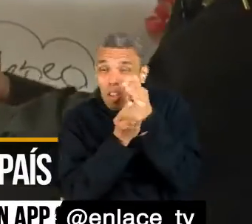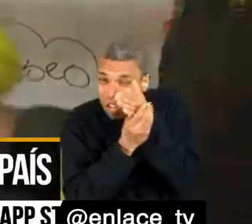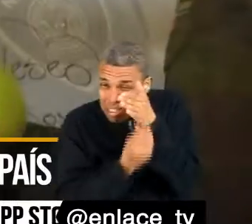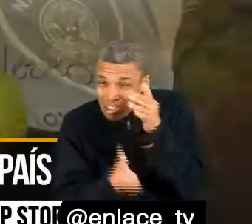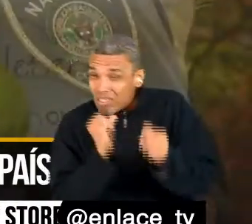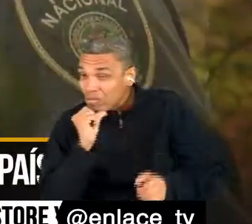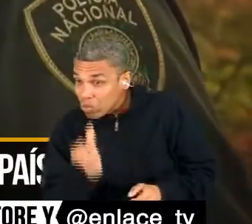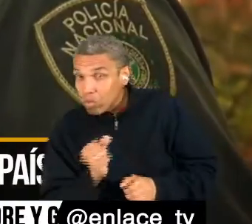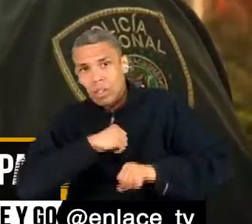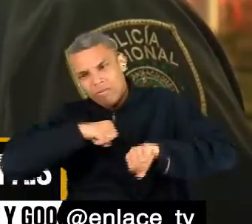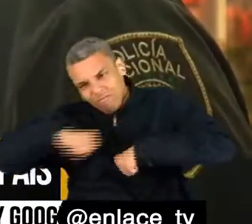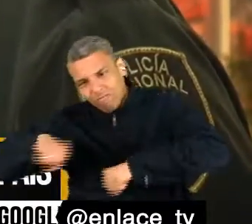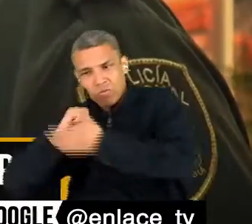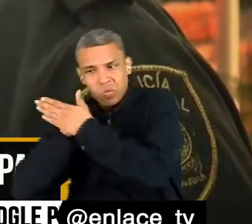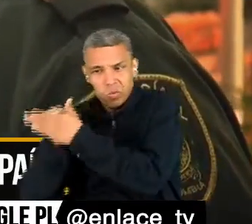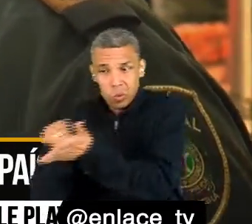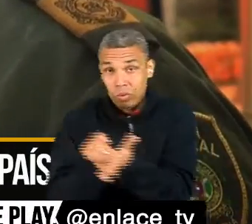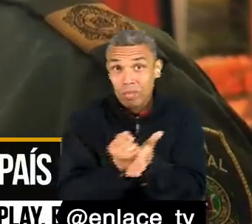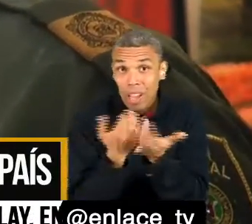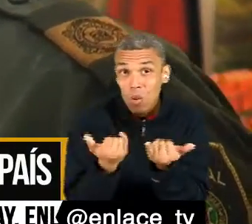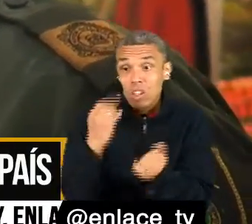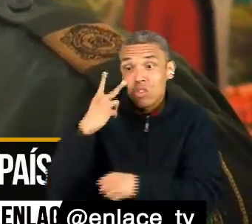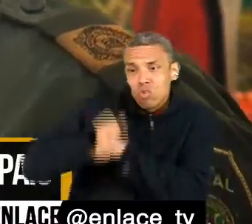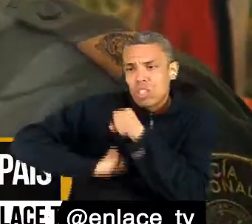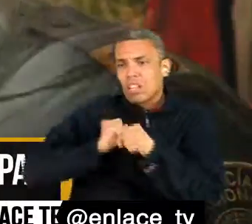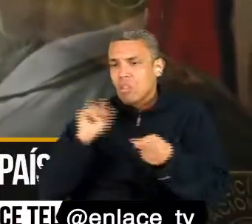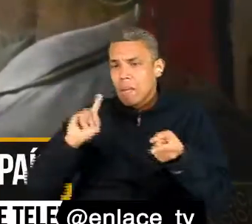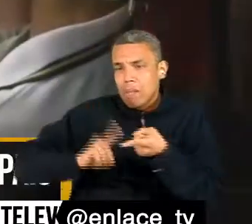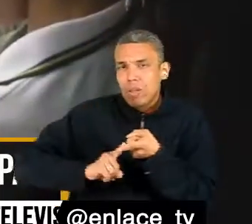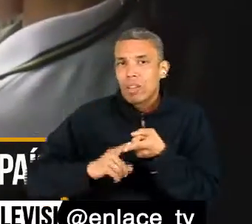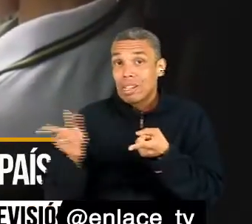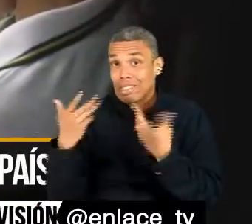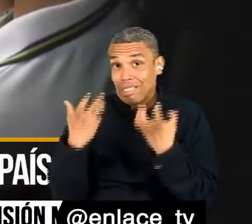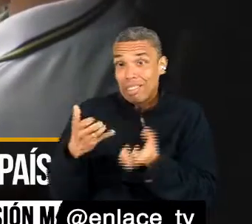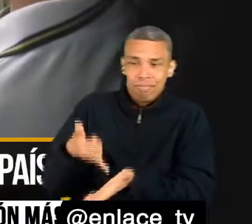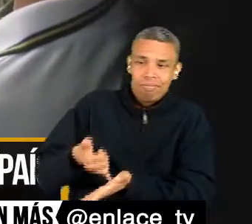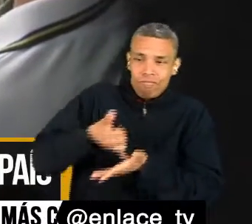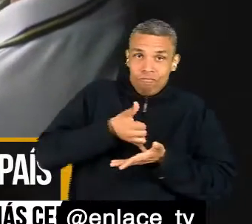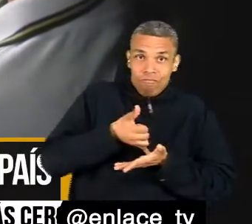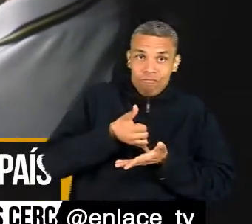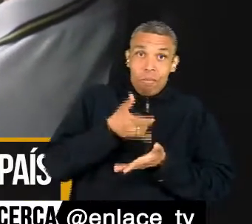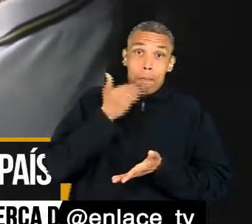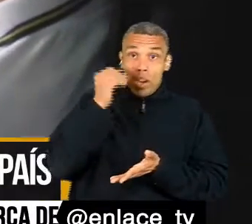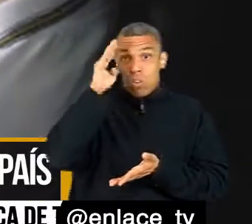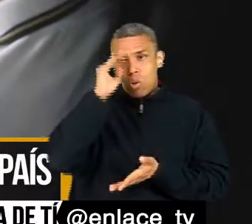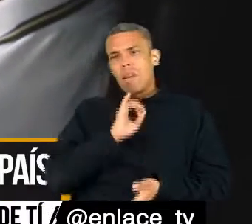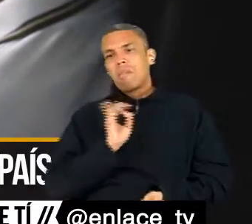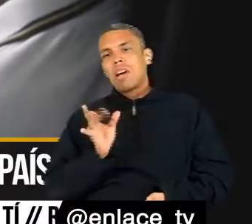del Magdalena Medio y con el que busca estar entre los mejores del país.